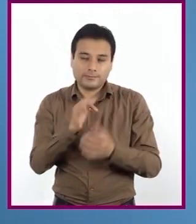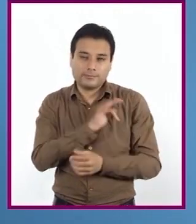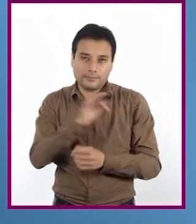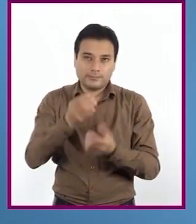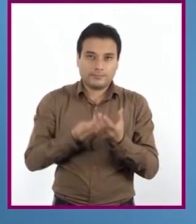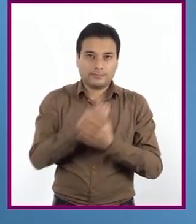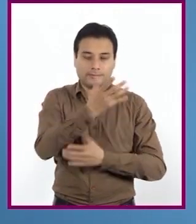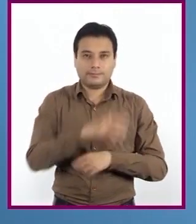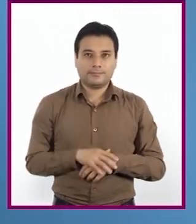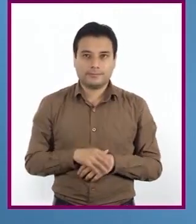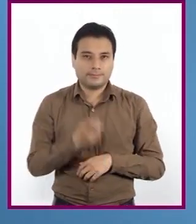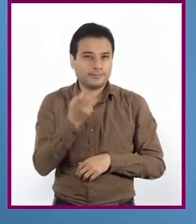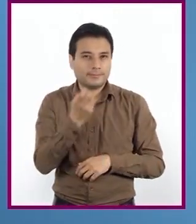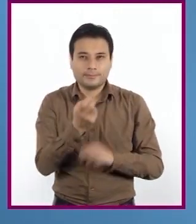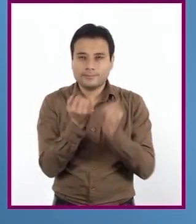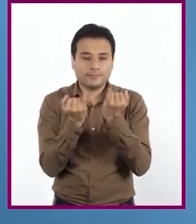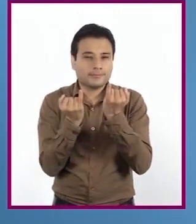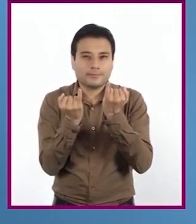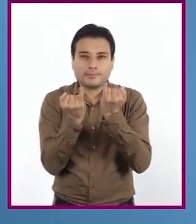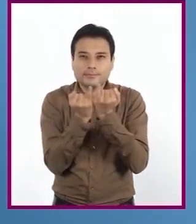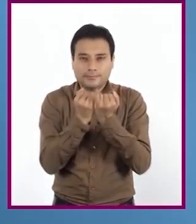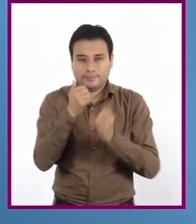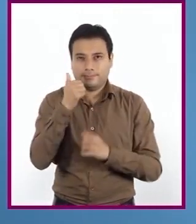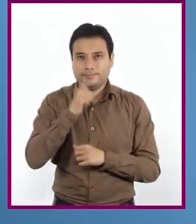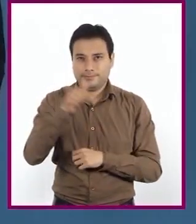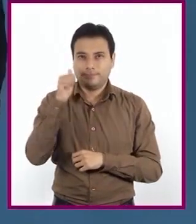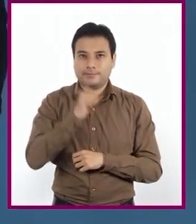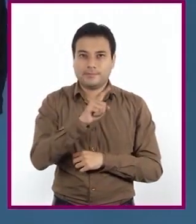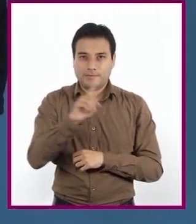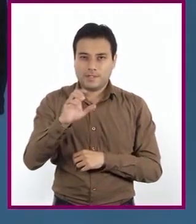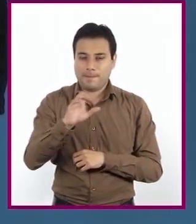este punto es casi del 100%.